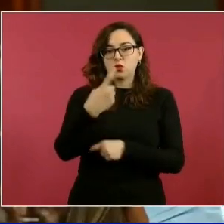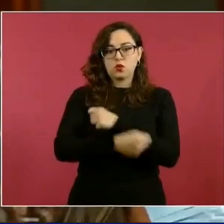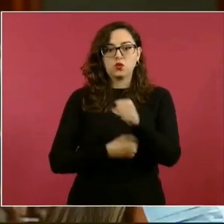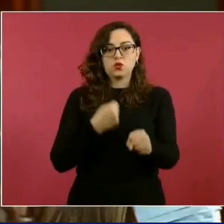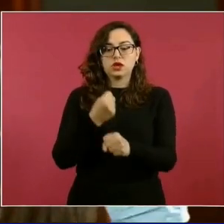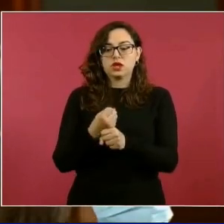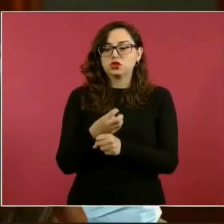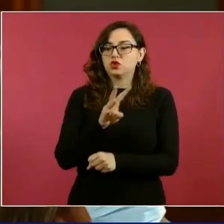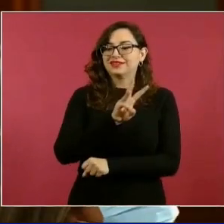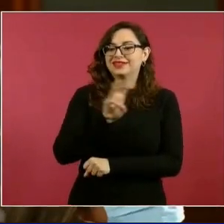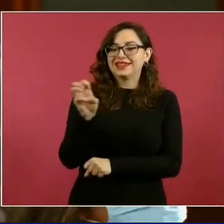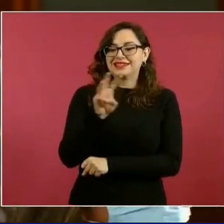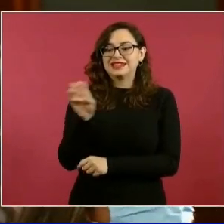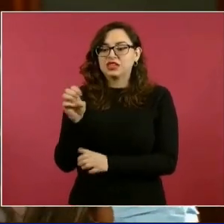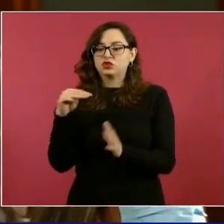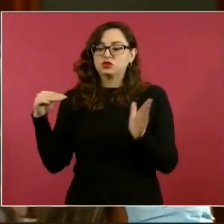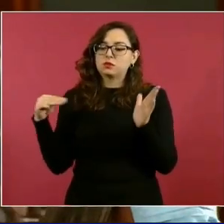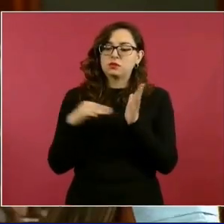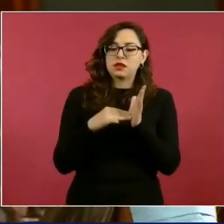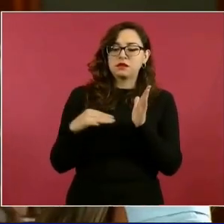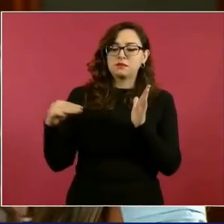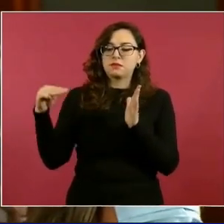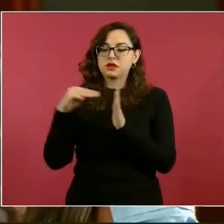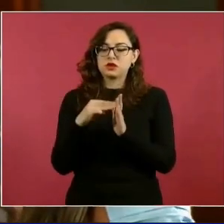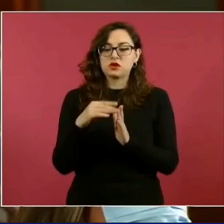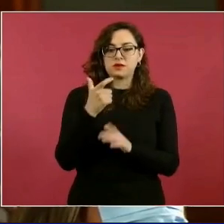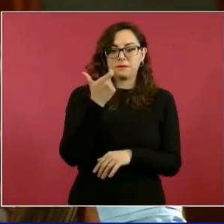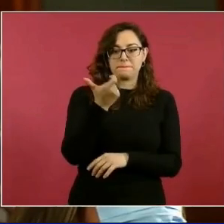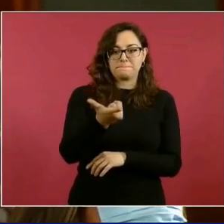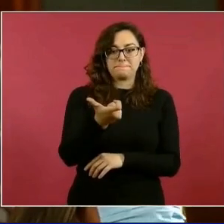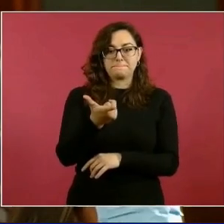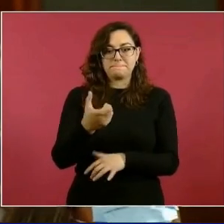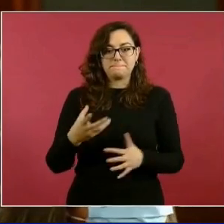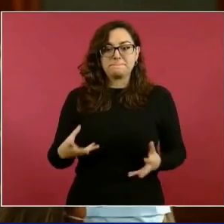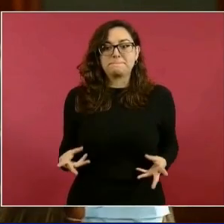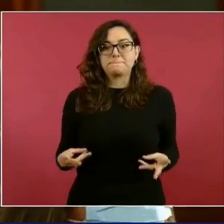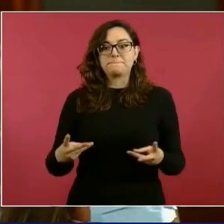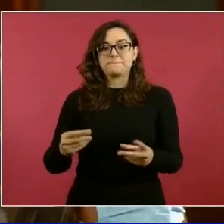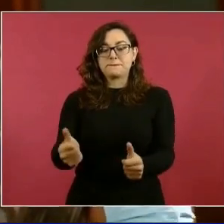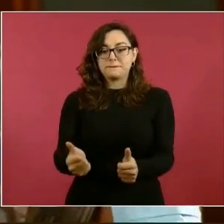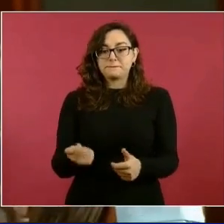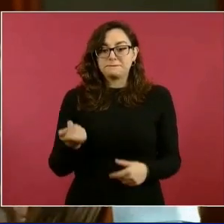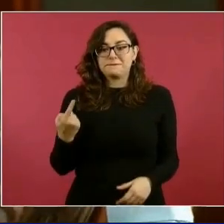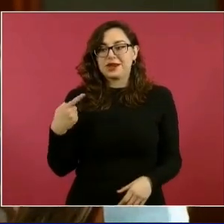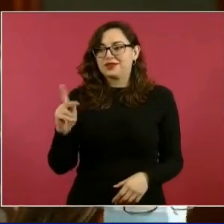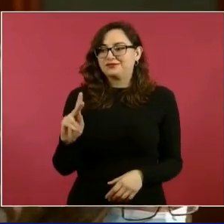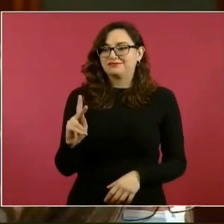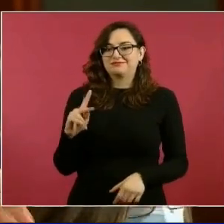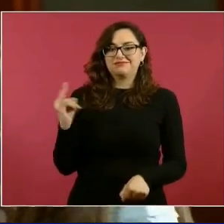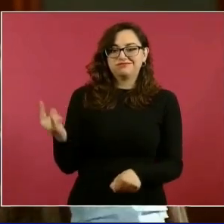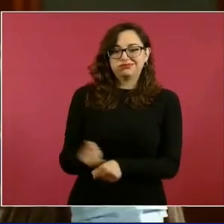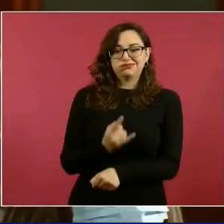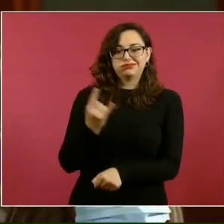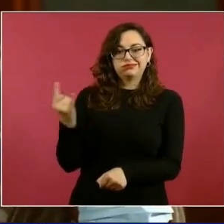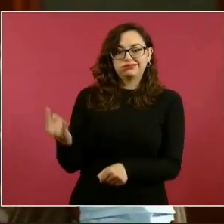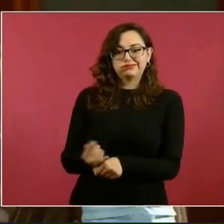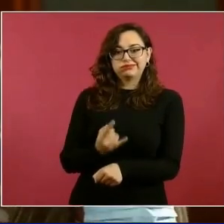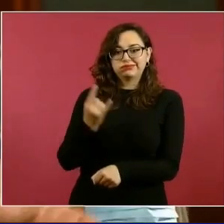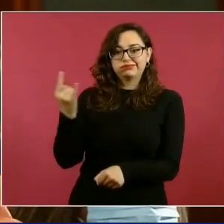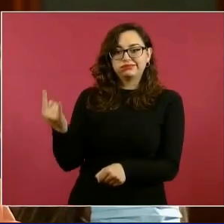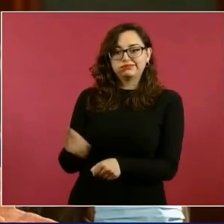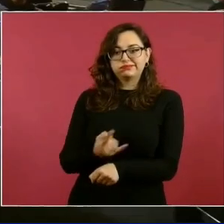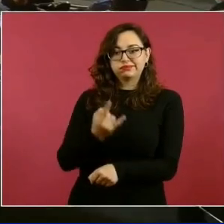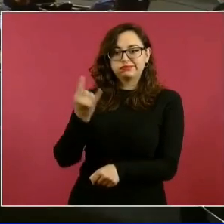300,000 millones de pesos. Este Poder Judicial que a todas luces es ineficiente, y no solo